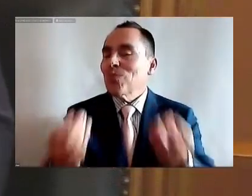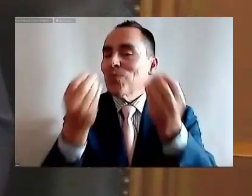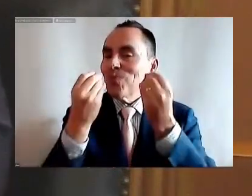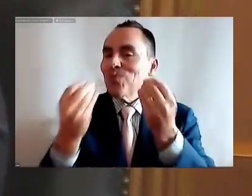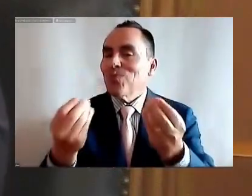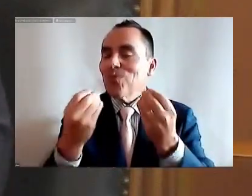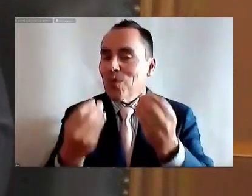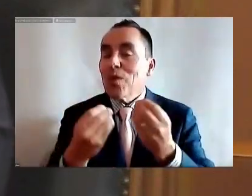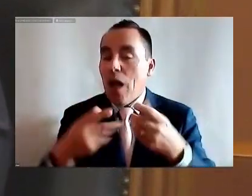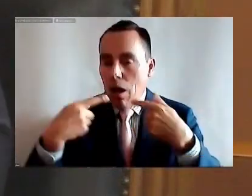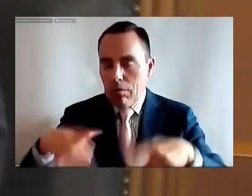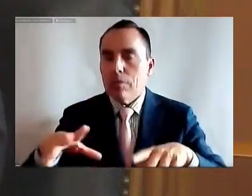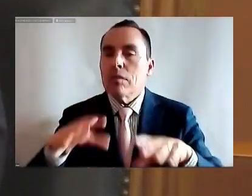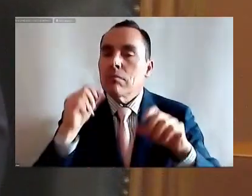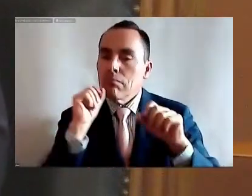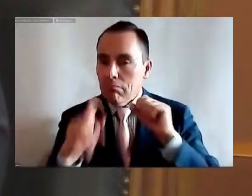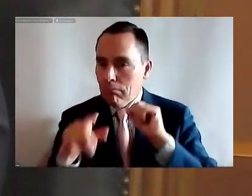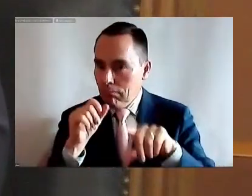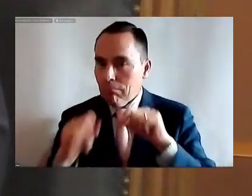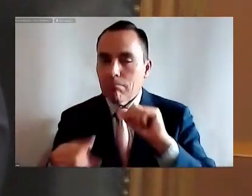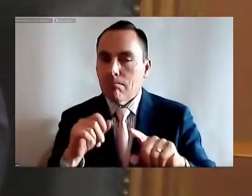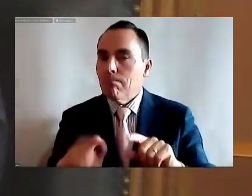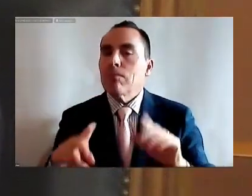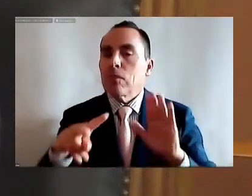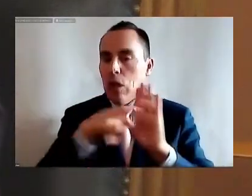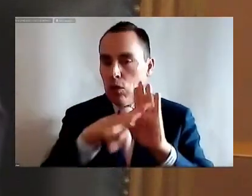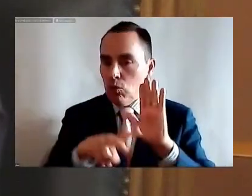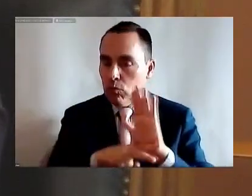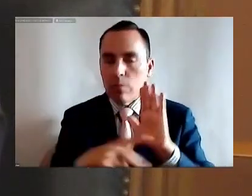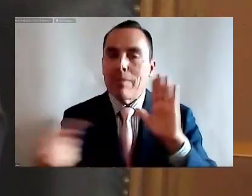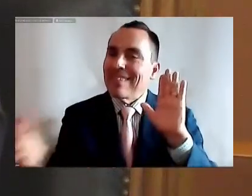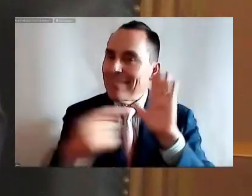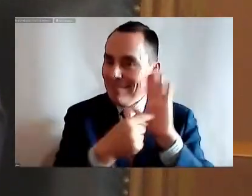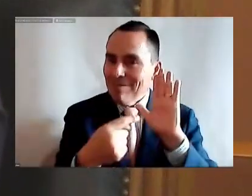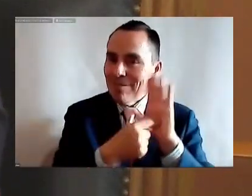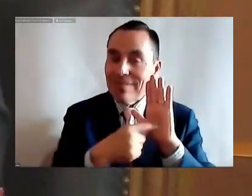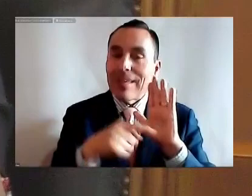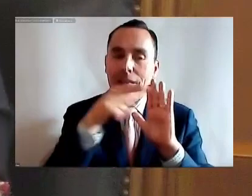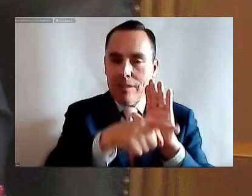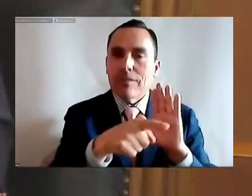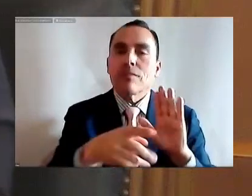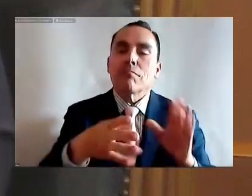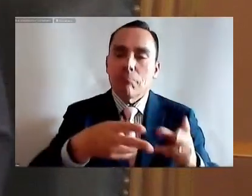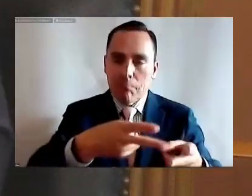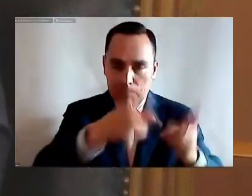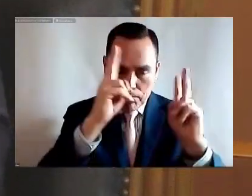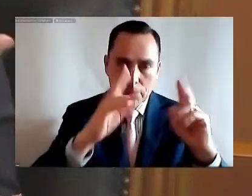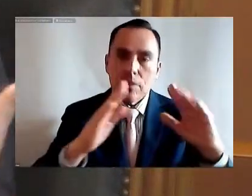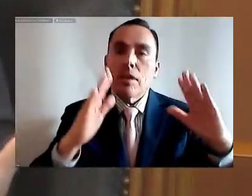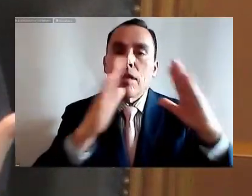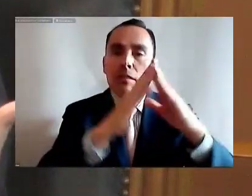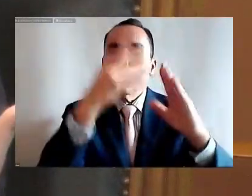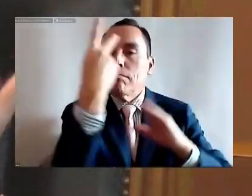en defender el sentido de esa norma. ¿Ya? Y ahí obviamente esa